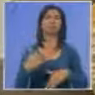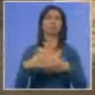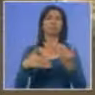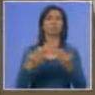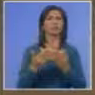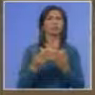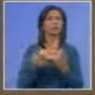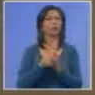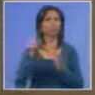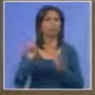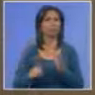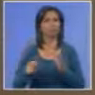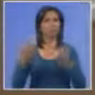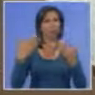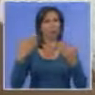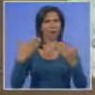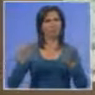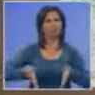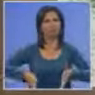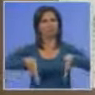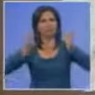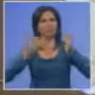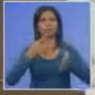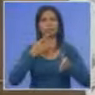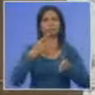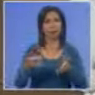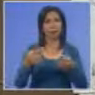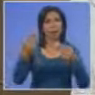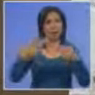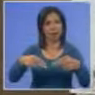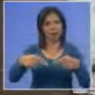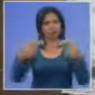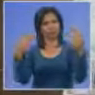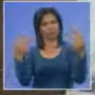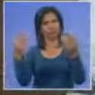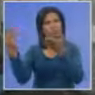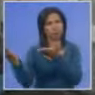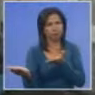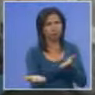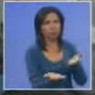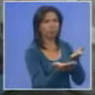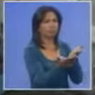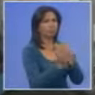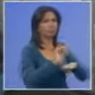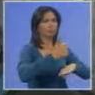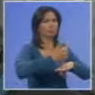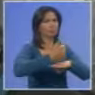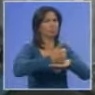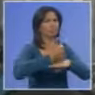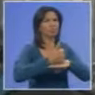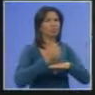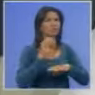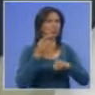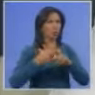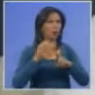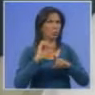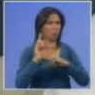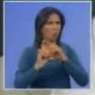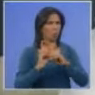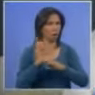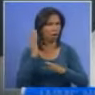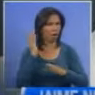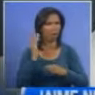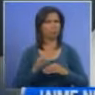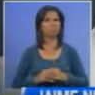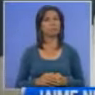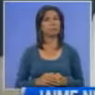de lo civil de la Corte de Guayas dispuso sea desaduanizado y pase a uno de los patios de autoridad portuaria desde octubre del año pasado. No es un